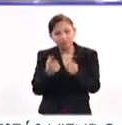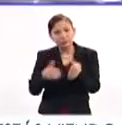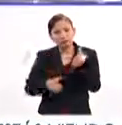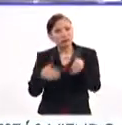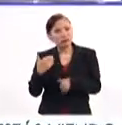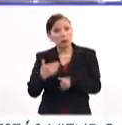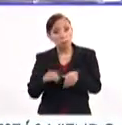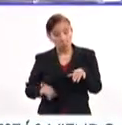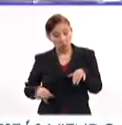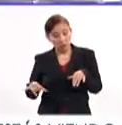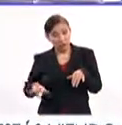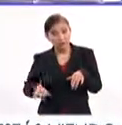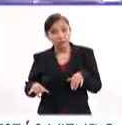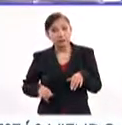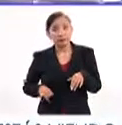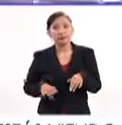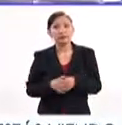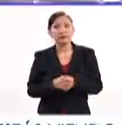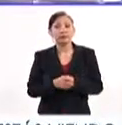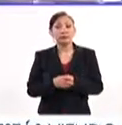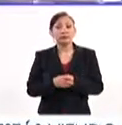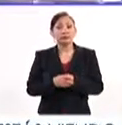un teatro muy interesante